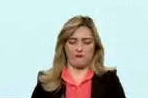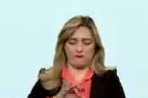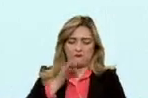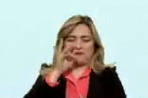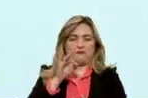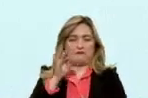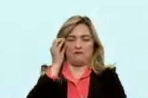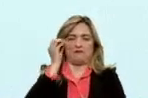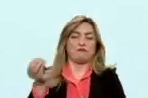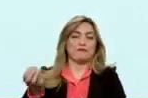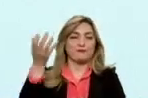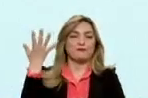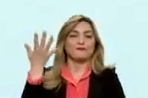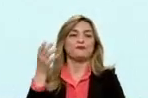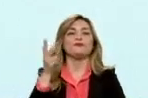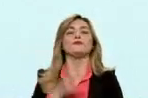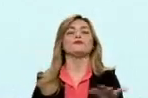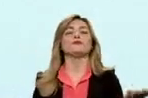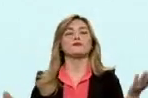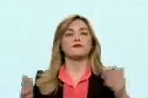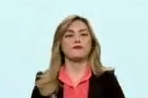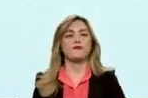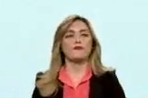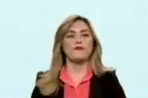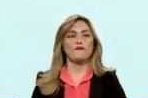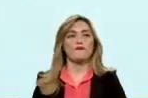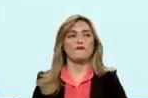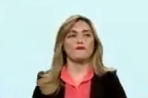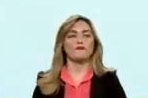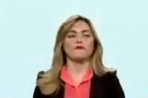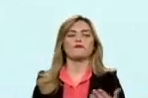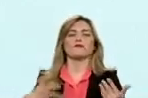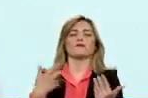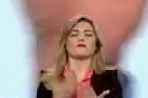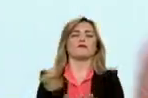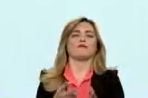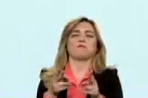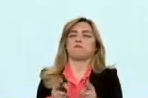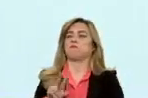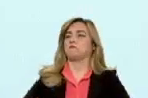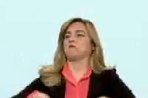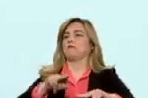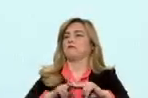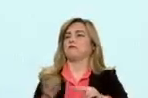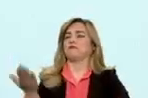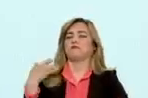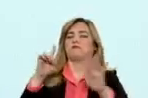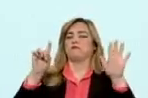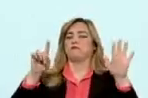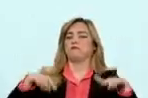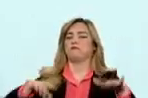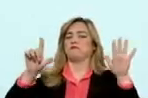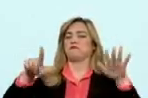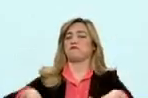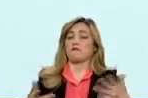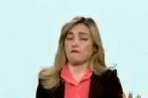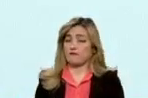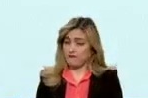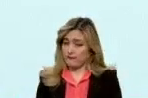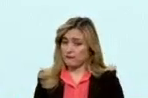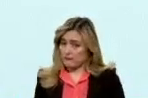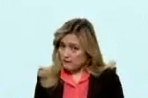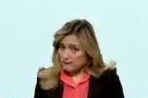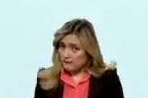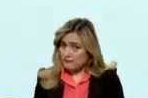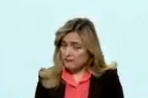es historia. ¿Qué pasa? ¿A qué vamos a regresar? ¿A la normalidad de hace 6-7 meses? Eso es lo que se está planteando a